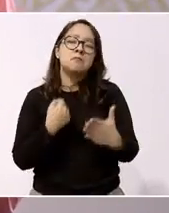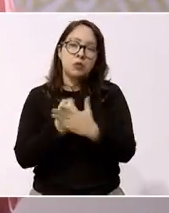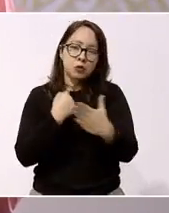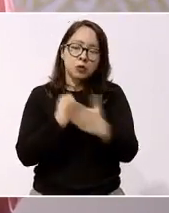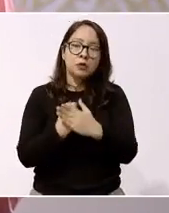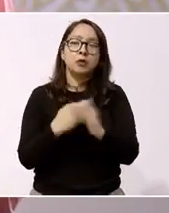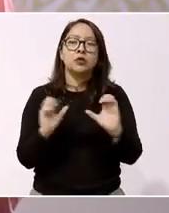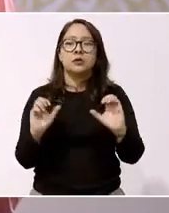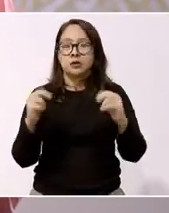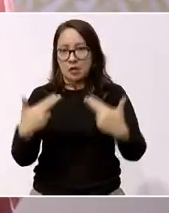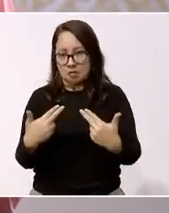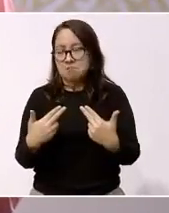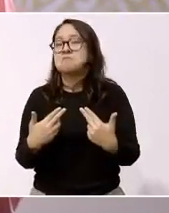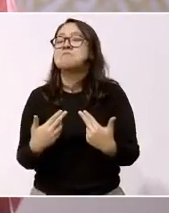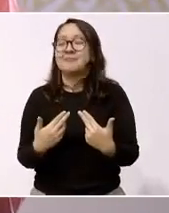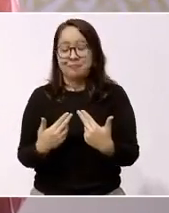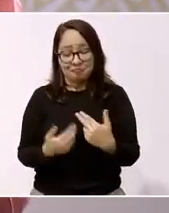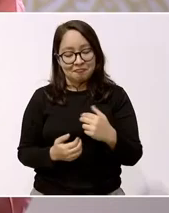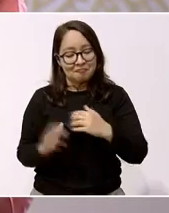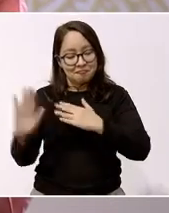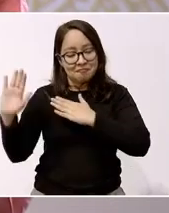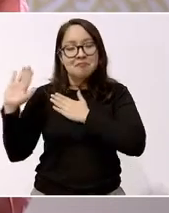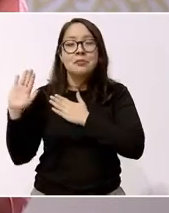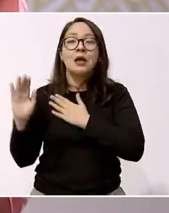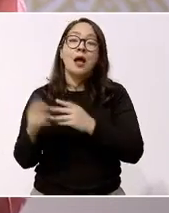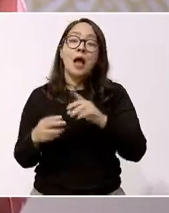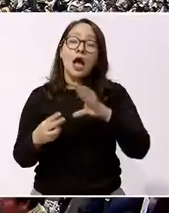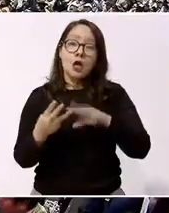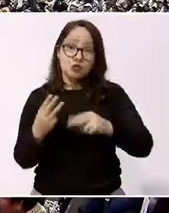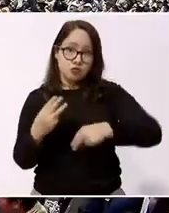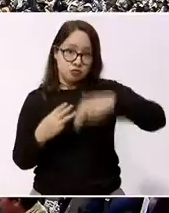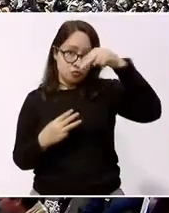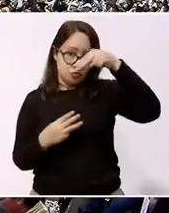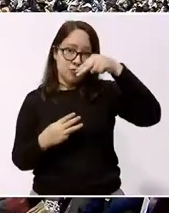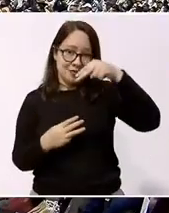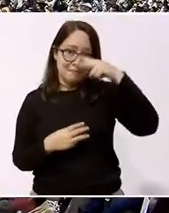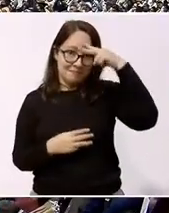tener Chiapas, en el norte